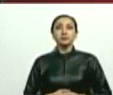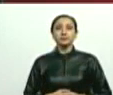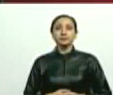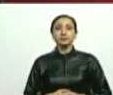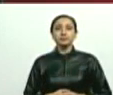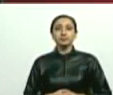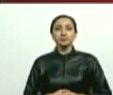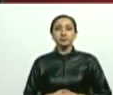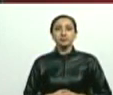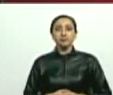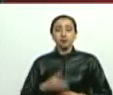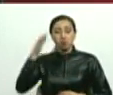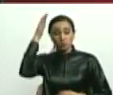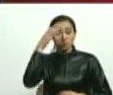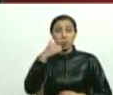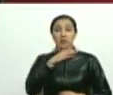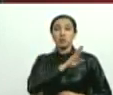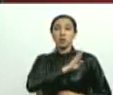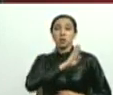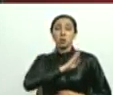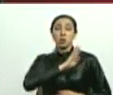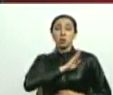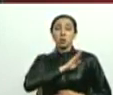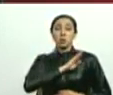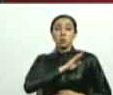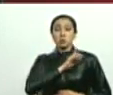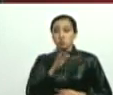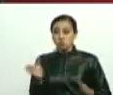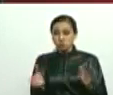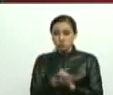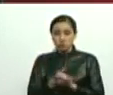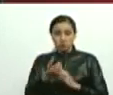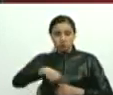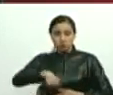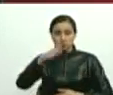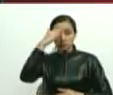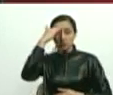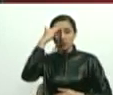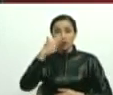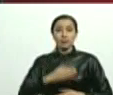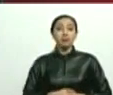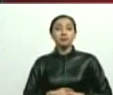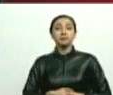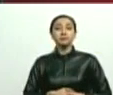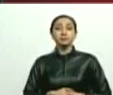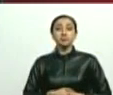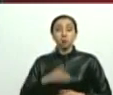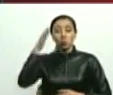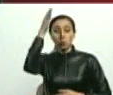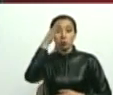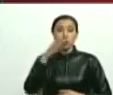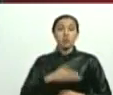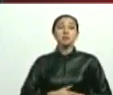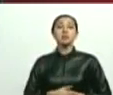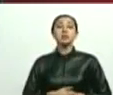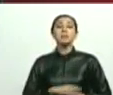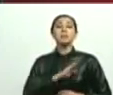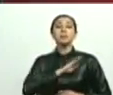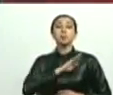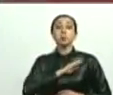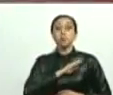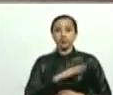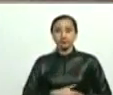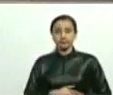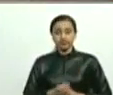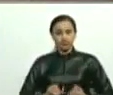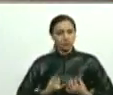La autoconciencia, compañeros, compañeras, la autoconciencia es la reacción que